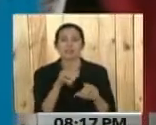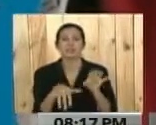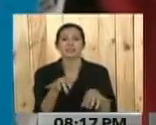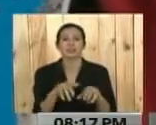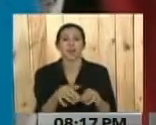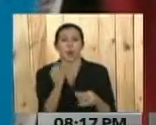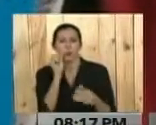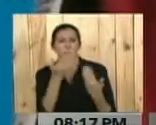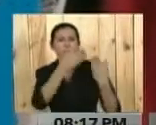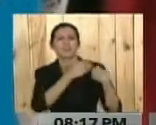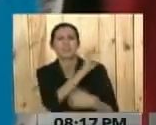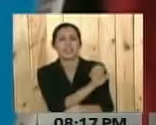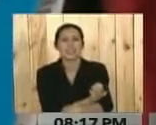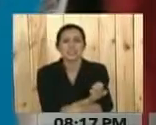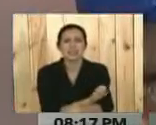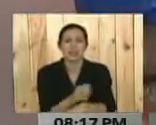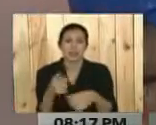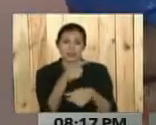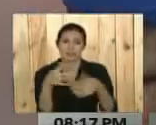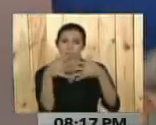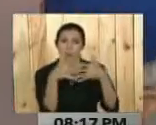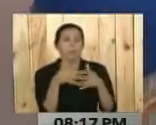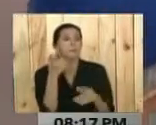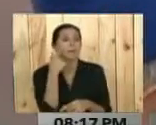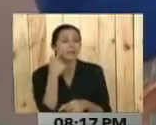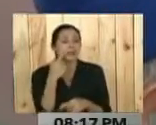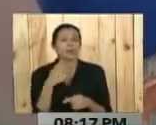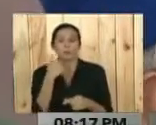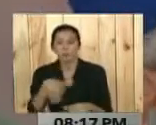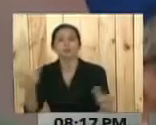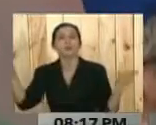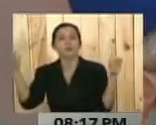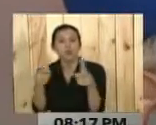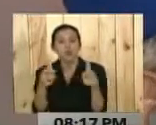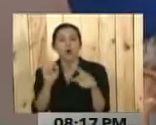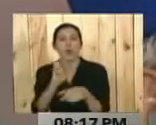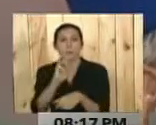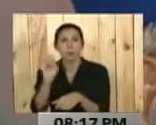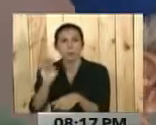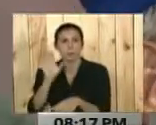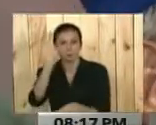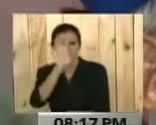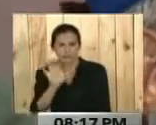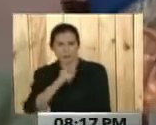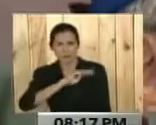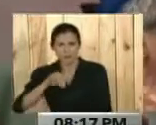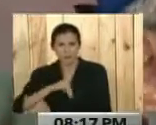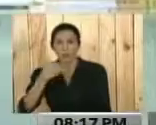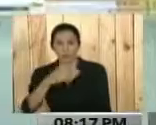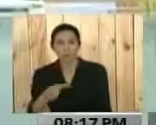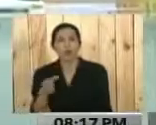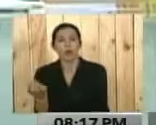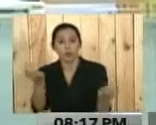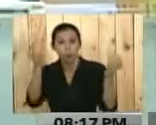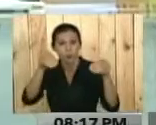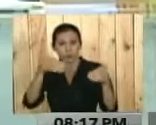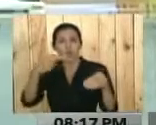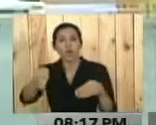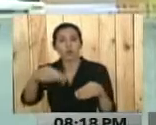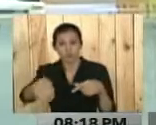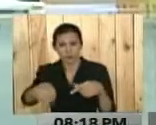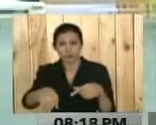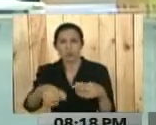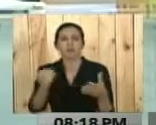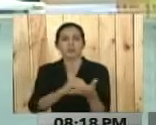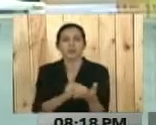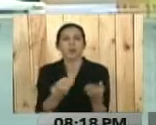ellos partícipes de la cumbre OPEC, no OPEP, y los acuerdos que tenemos que llegar ahora en noviembre para estabilizar el